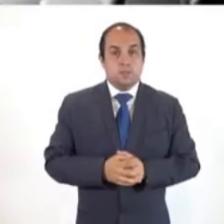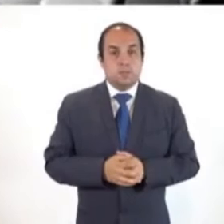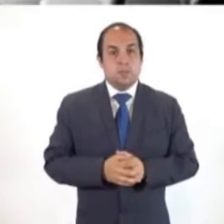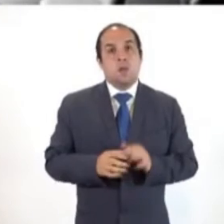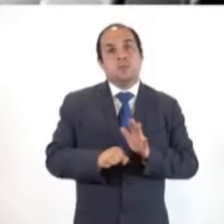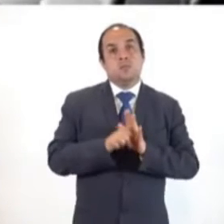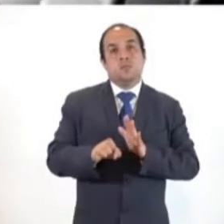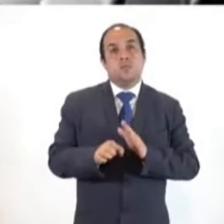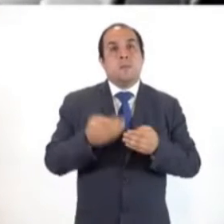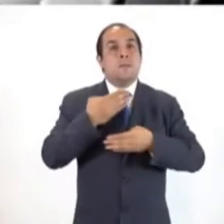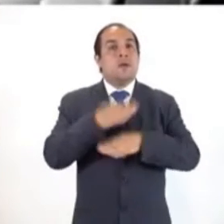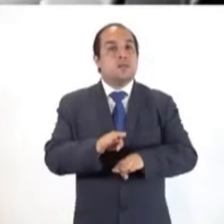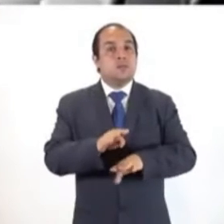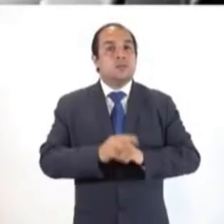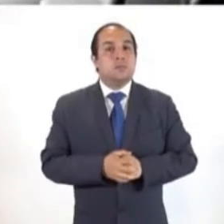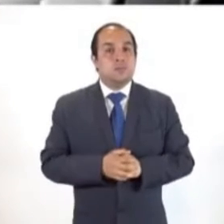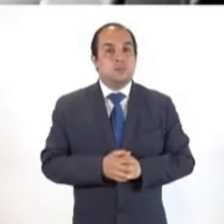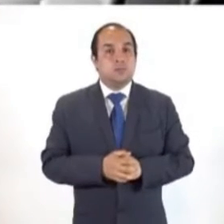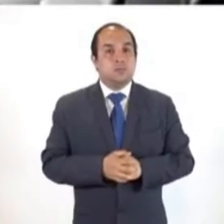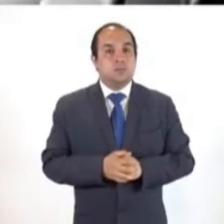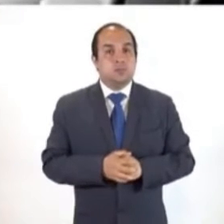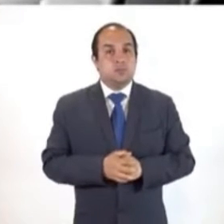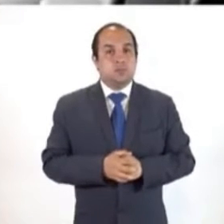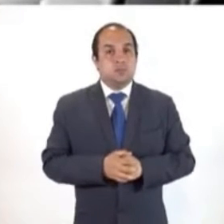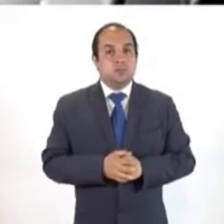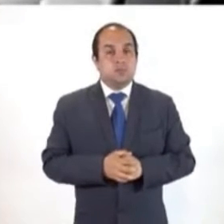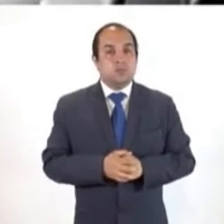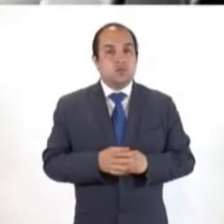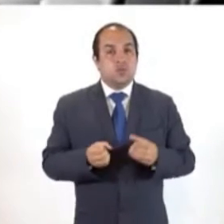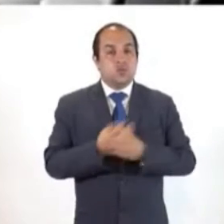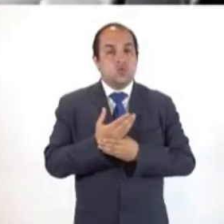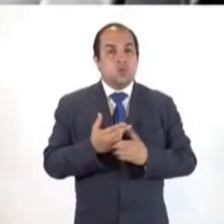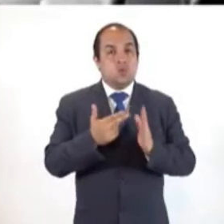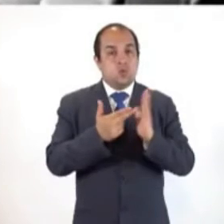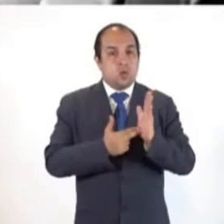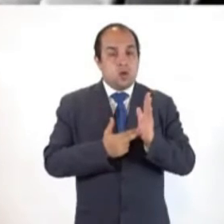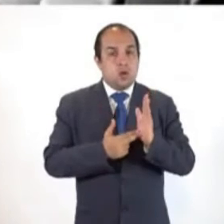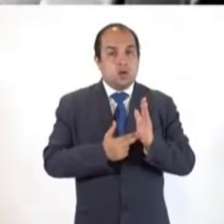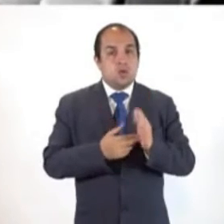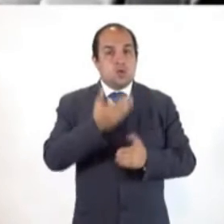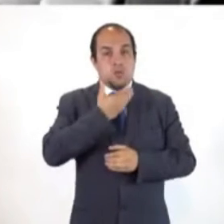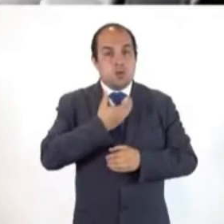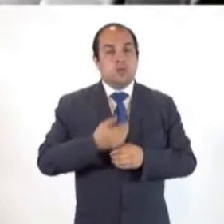caso de bancos, no restricción de horarios, y en el caso de comercios, aforo al 40%,